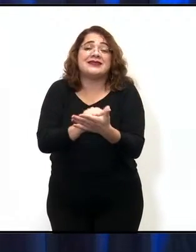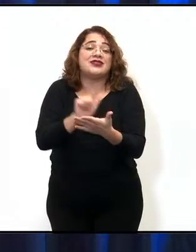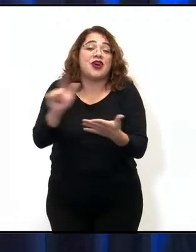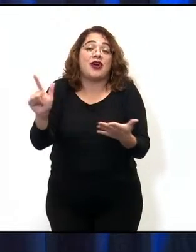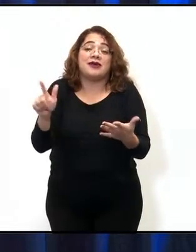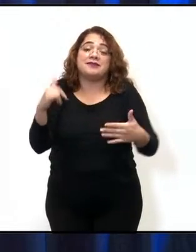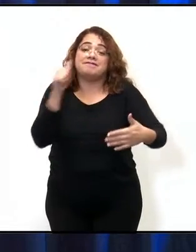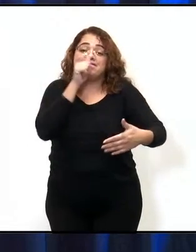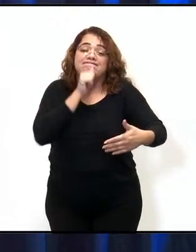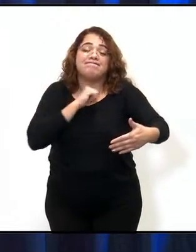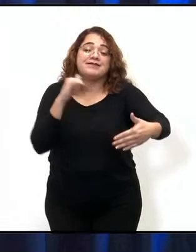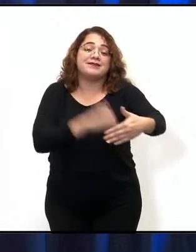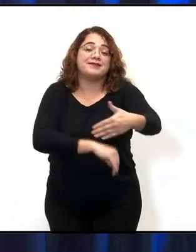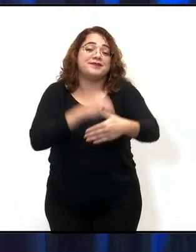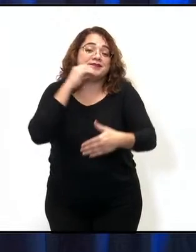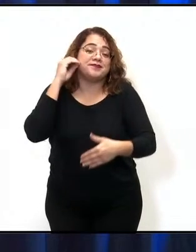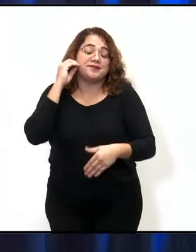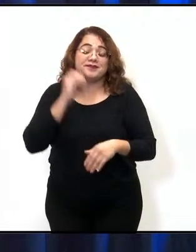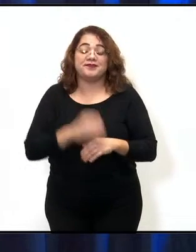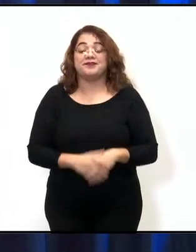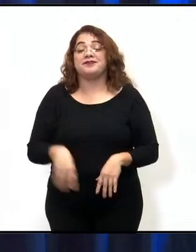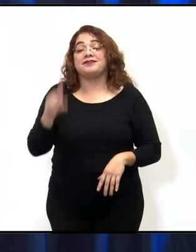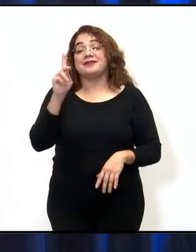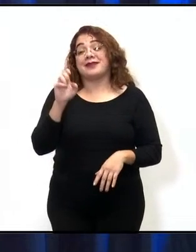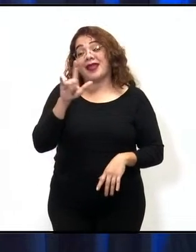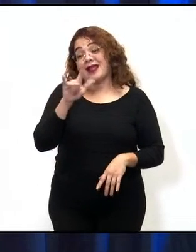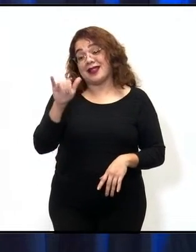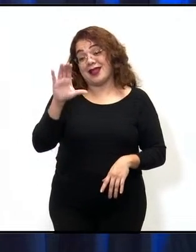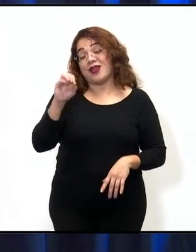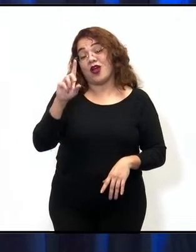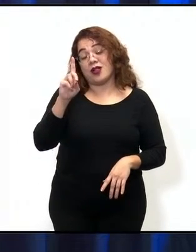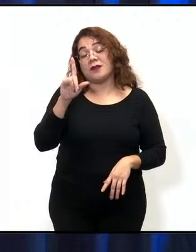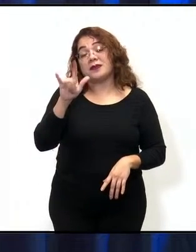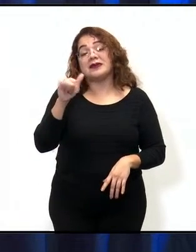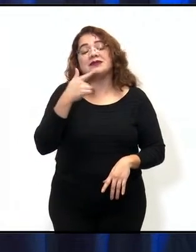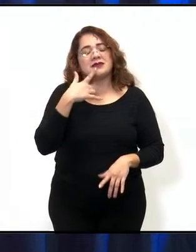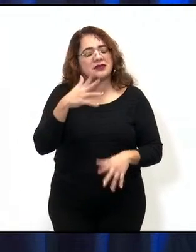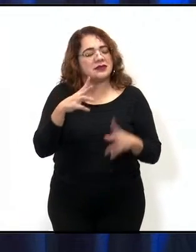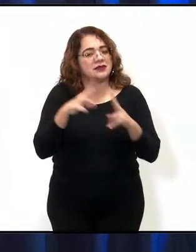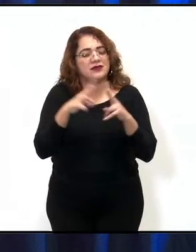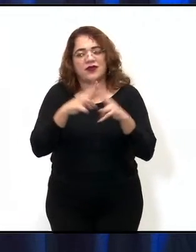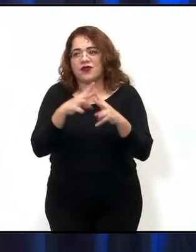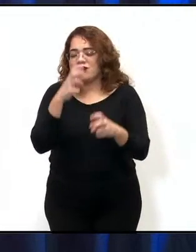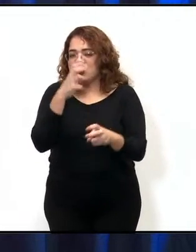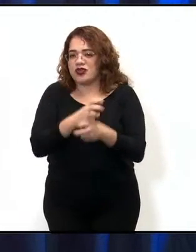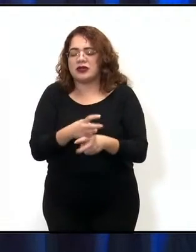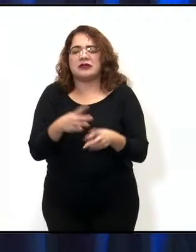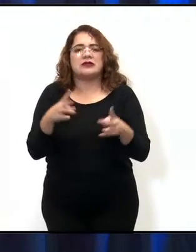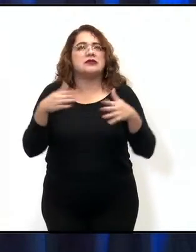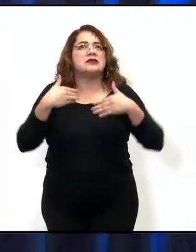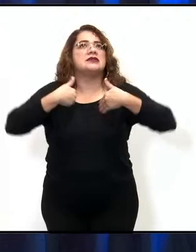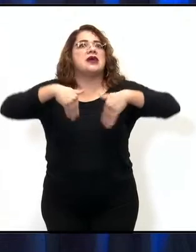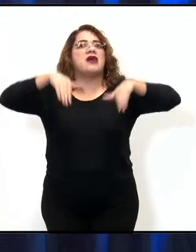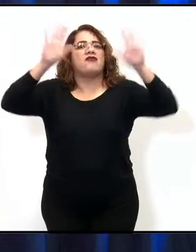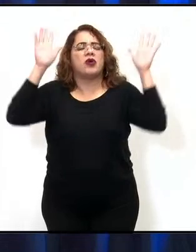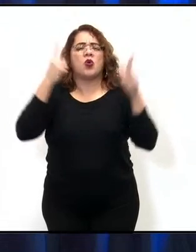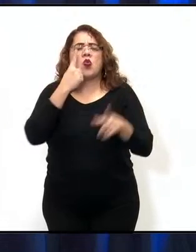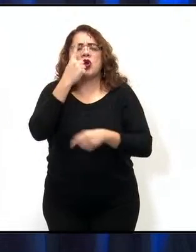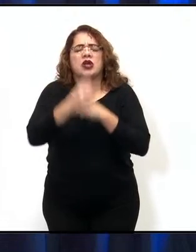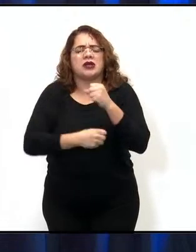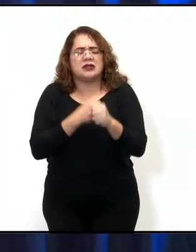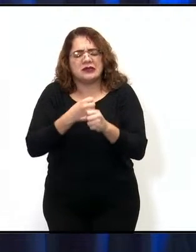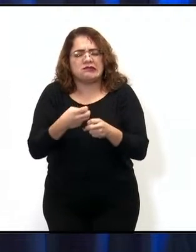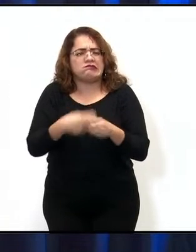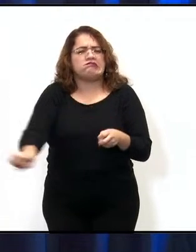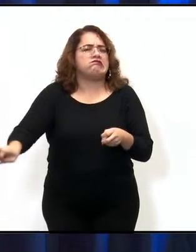Kelly Colopy quiere también decirles que sabe que esto es muy difícil, es un gran sacrificio, pero estos son los pasos que